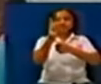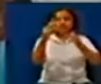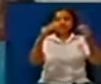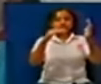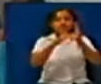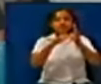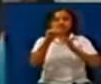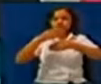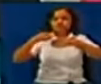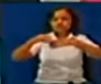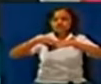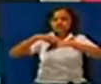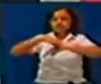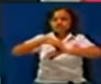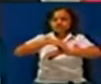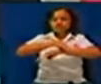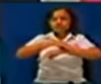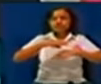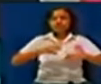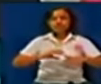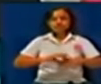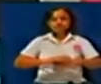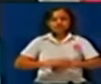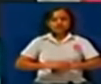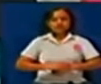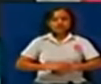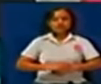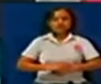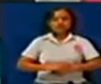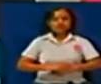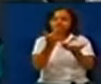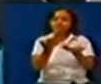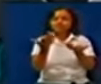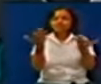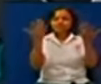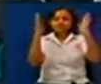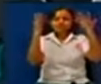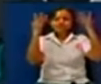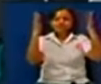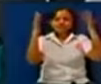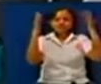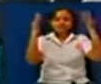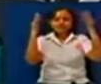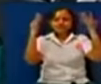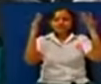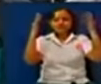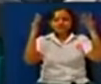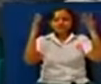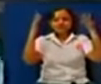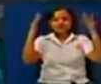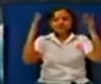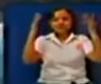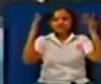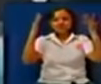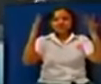quiere construirlo. El canal, concebido como competencia al de Panamá, conectará el Atlántico con el Pacífico y ha topado con una gran resistencia por parte